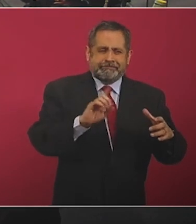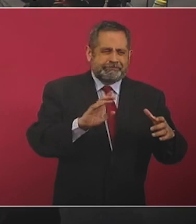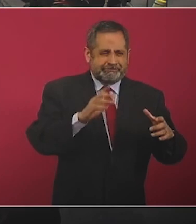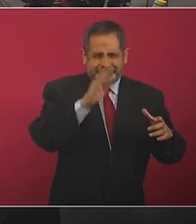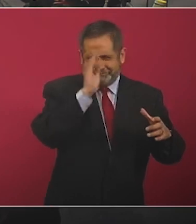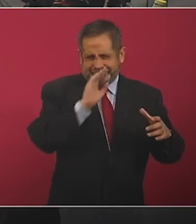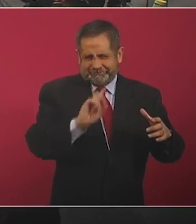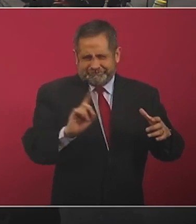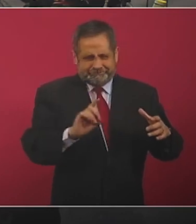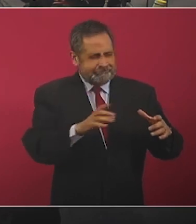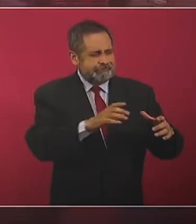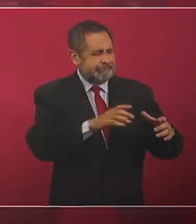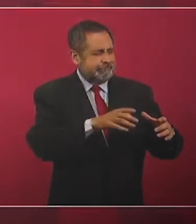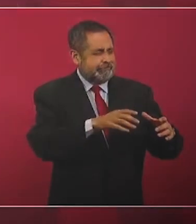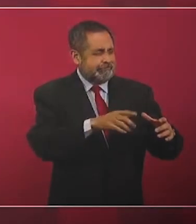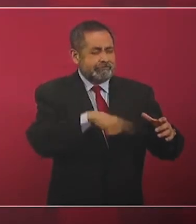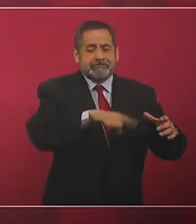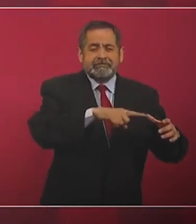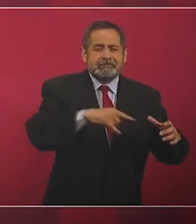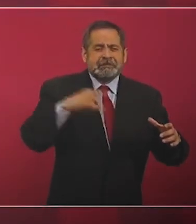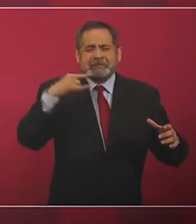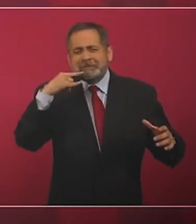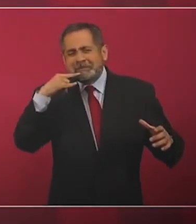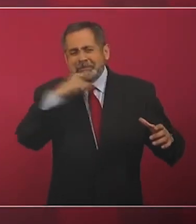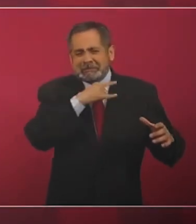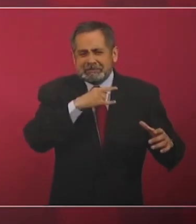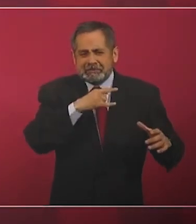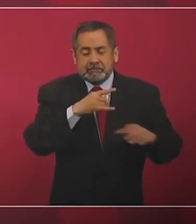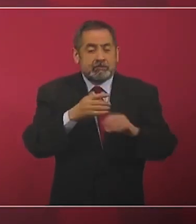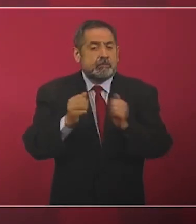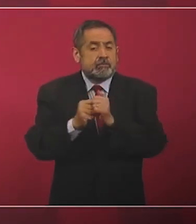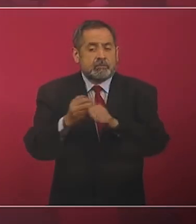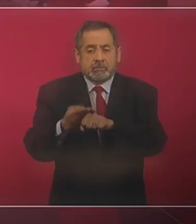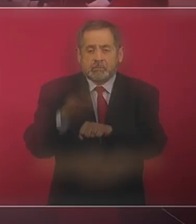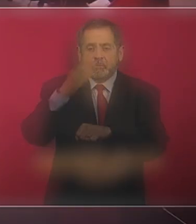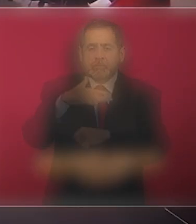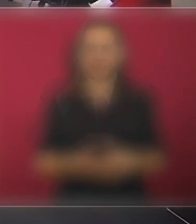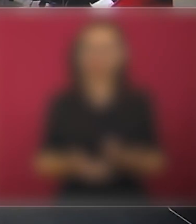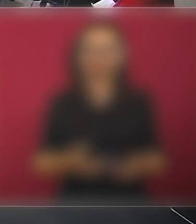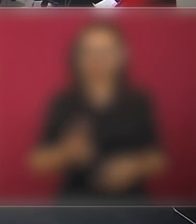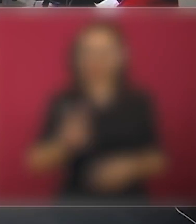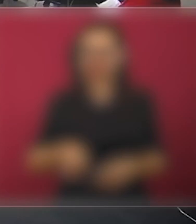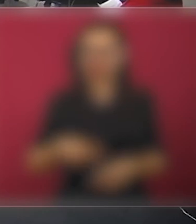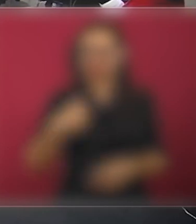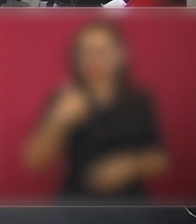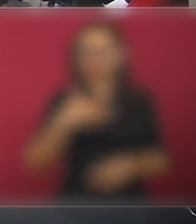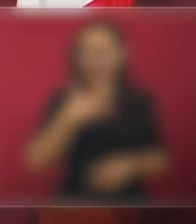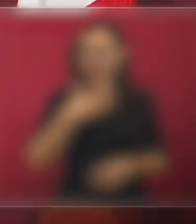es muy hipócrita y muy corrupta.